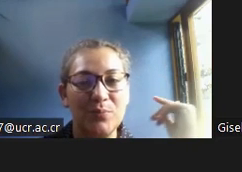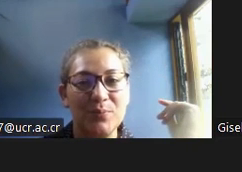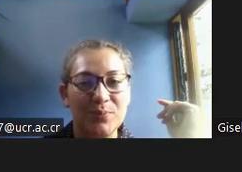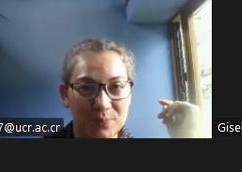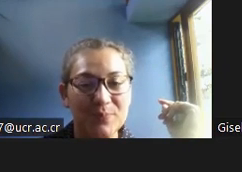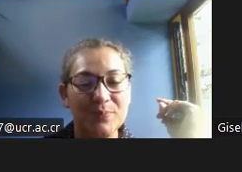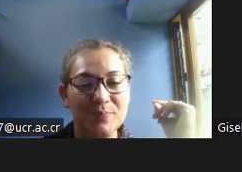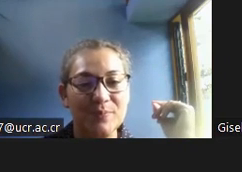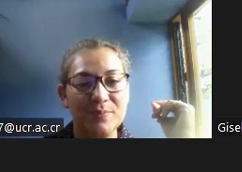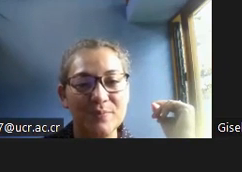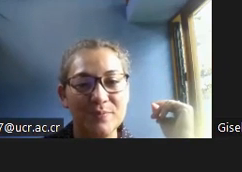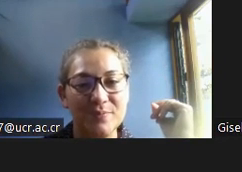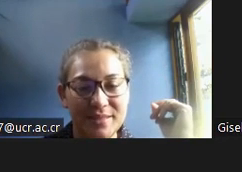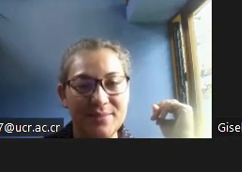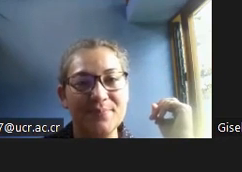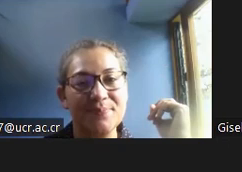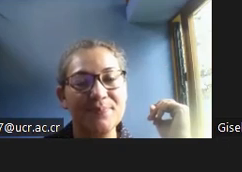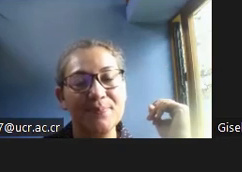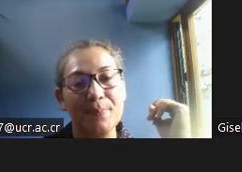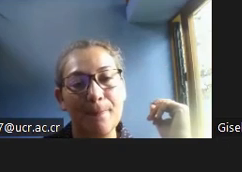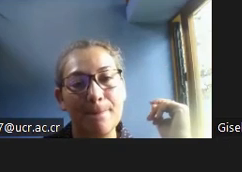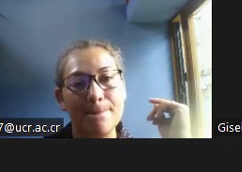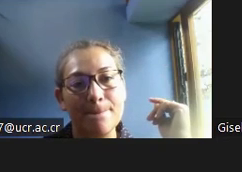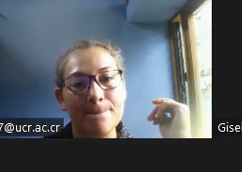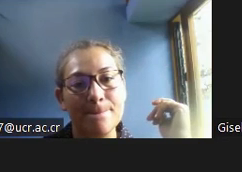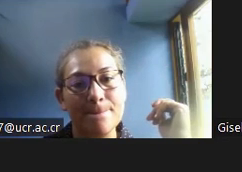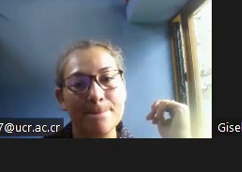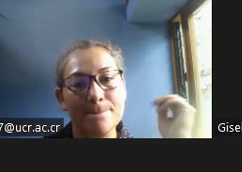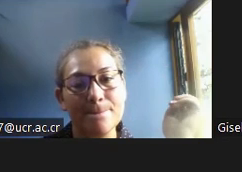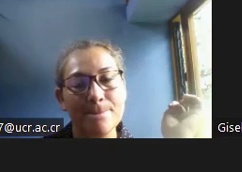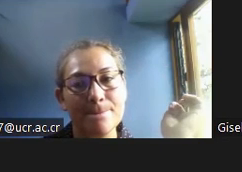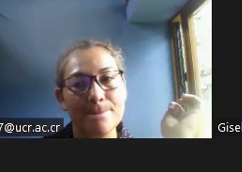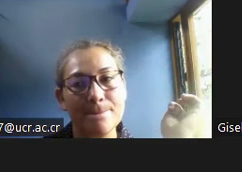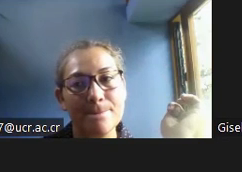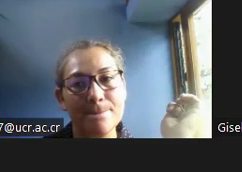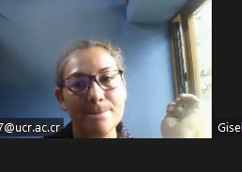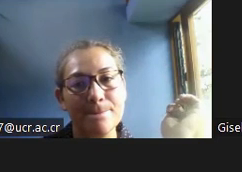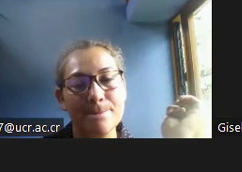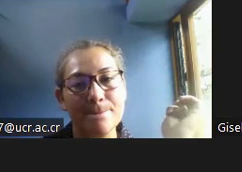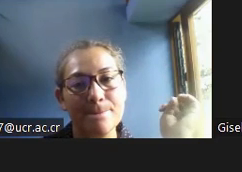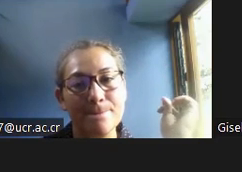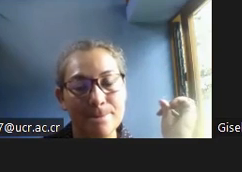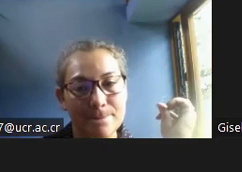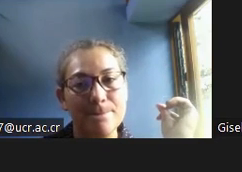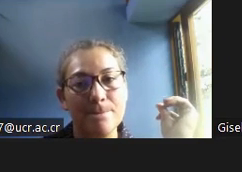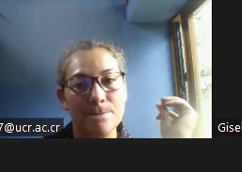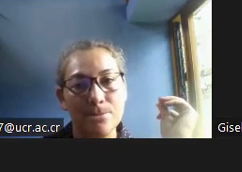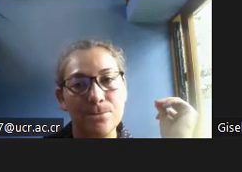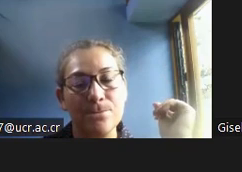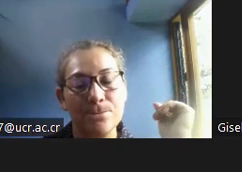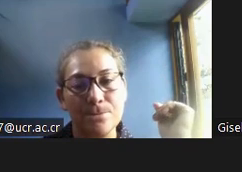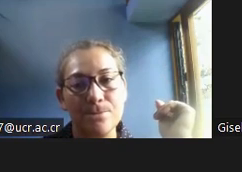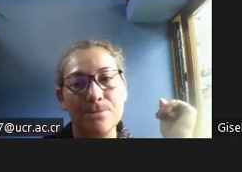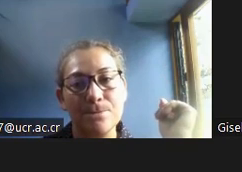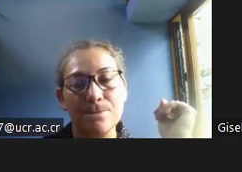Profesora, disculpe, una consulta con PowerPoint. Sí. Con el audio, digamos, si yo quiero meter música de fondo